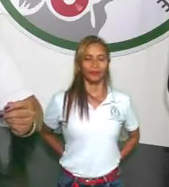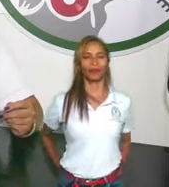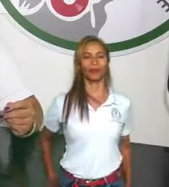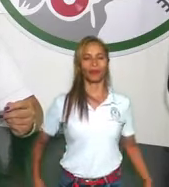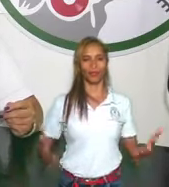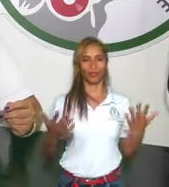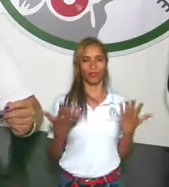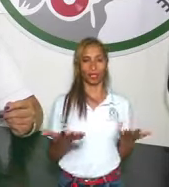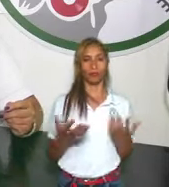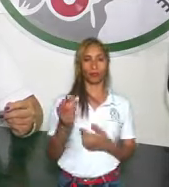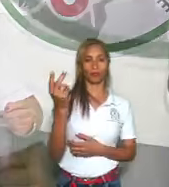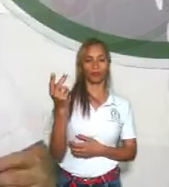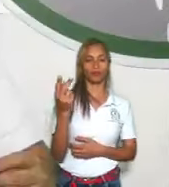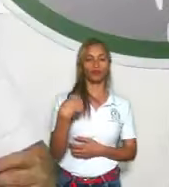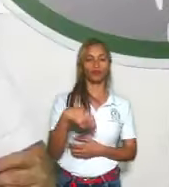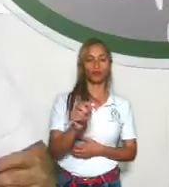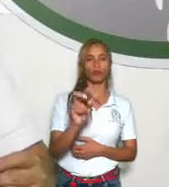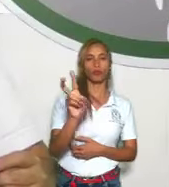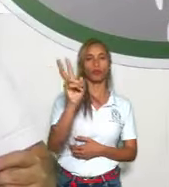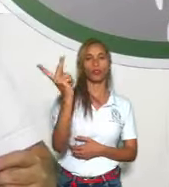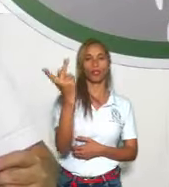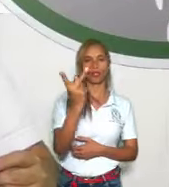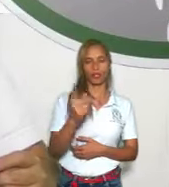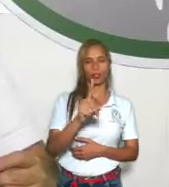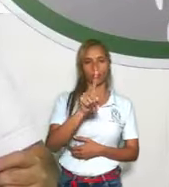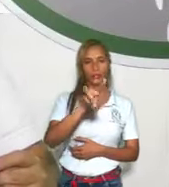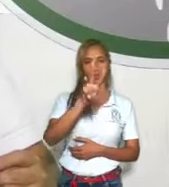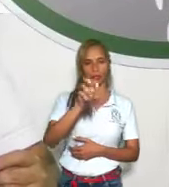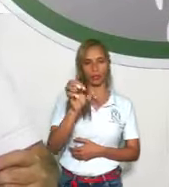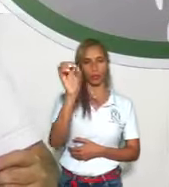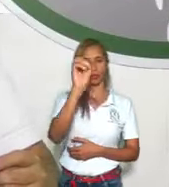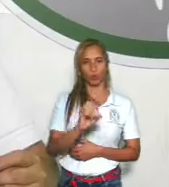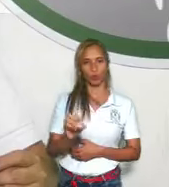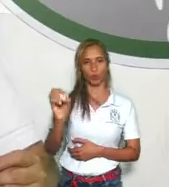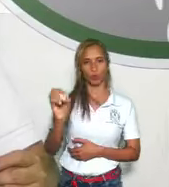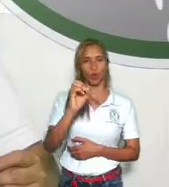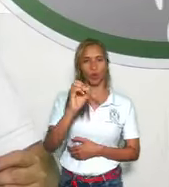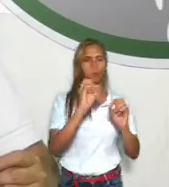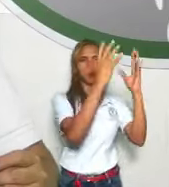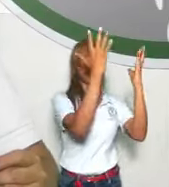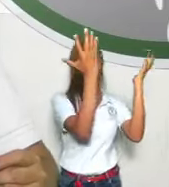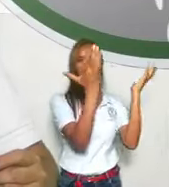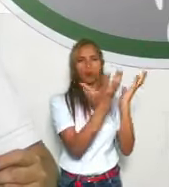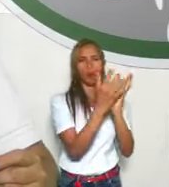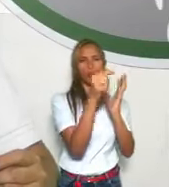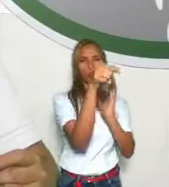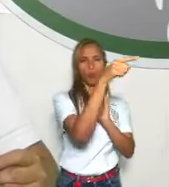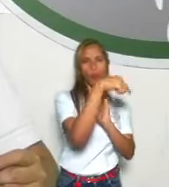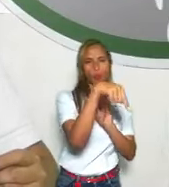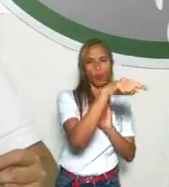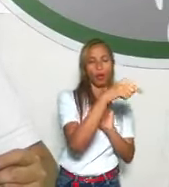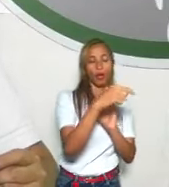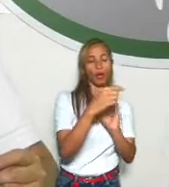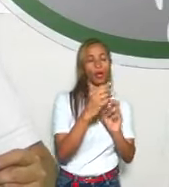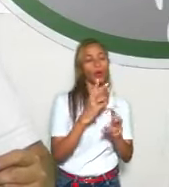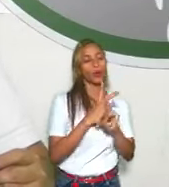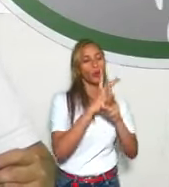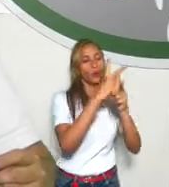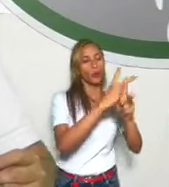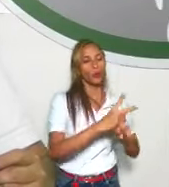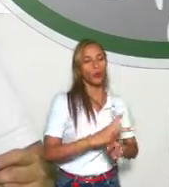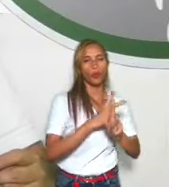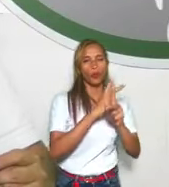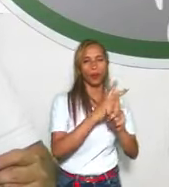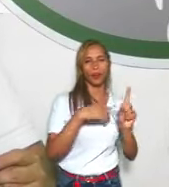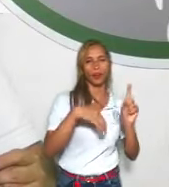Bueno, y este viernes 18 de octubre se celebra en todo el mundo el Día Mundial de la Protección de la Naturaleza,